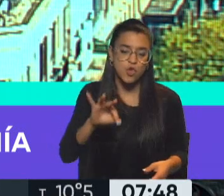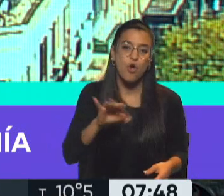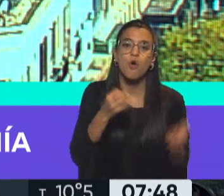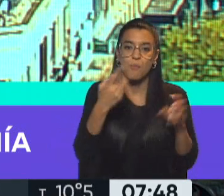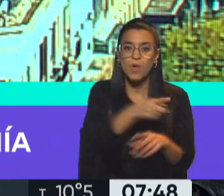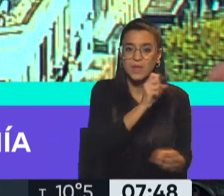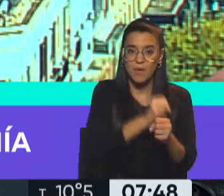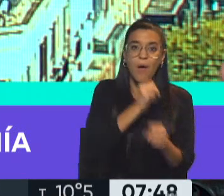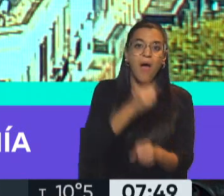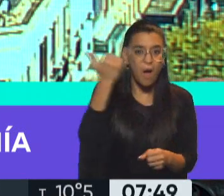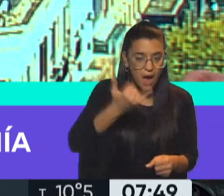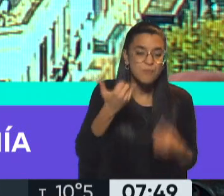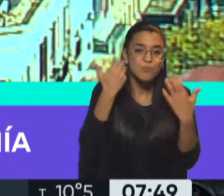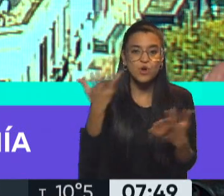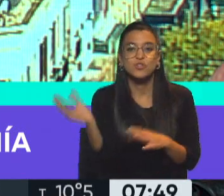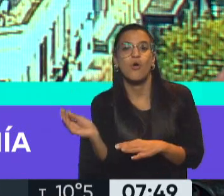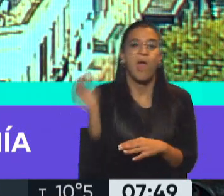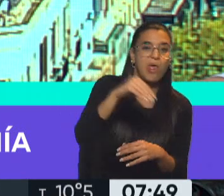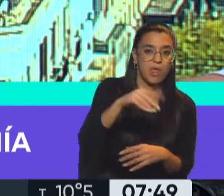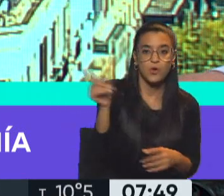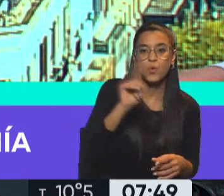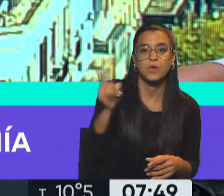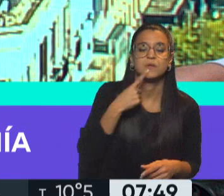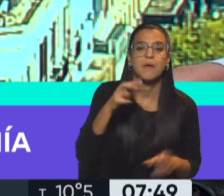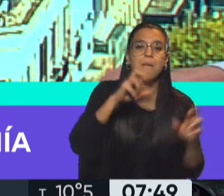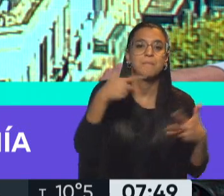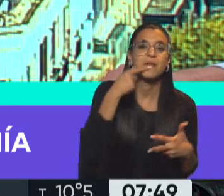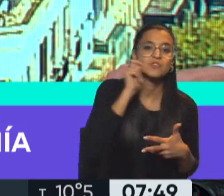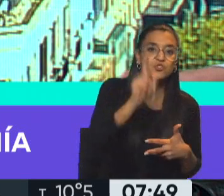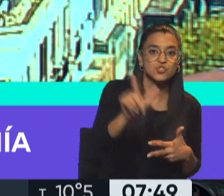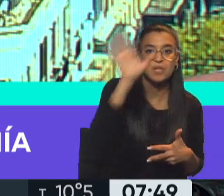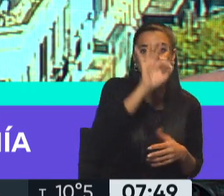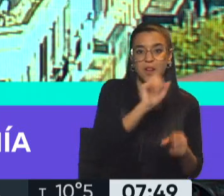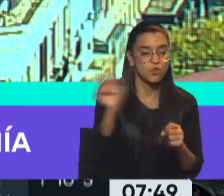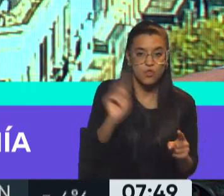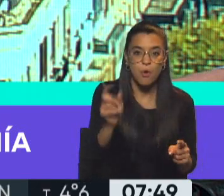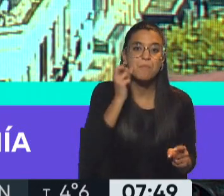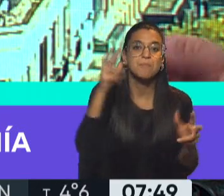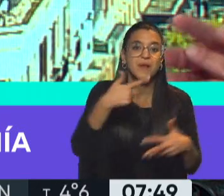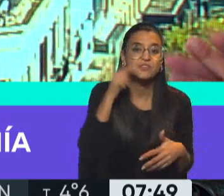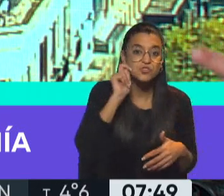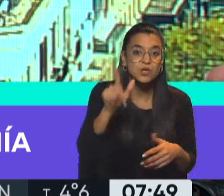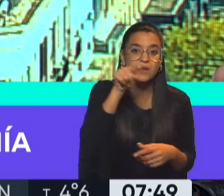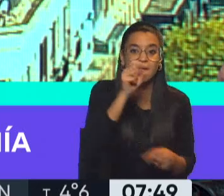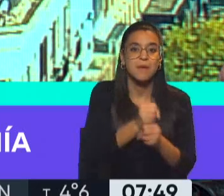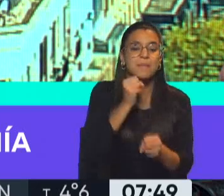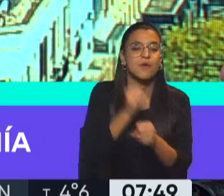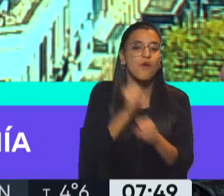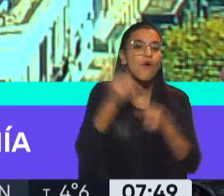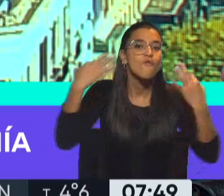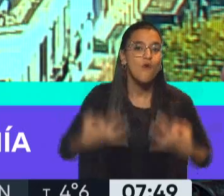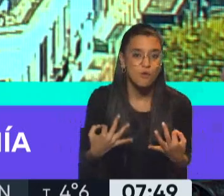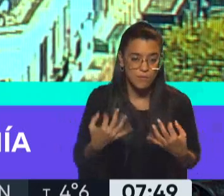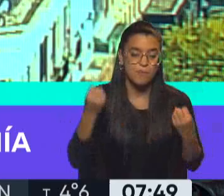un trabajo por eso es que en verdad no se habla de planes sociales en trabajo sino planes sociales en empleo formal no